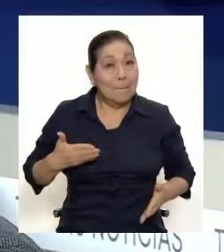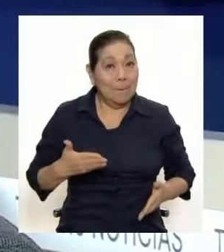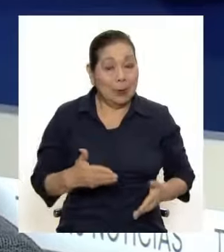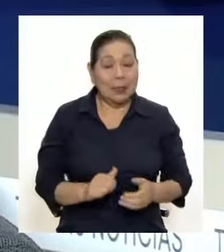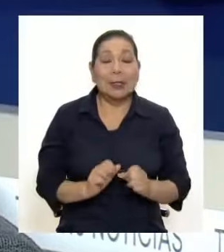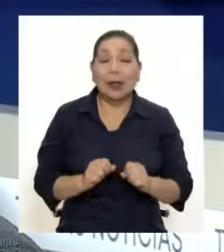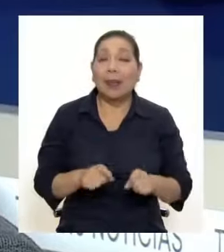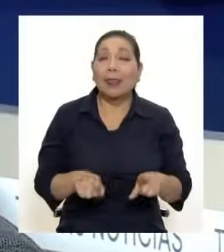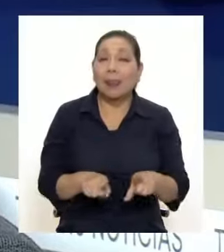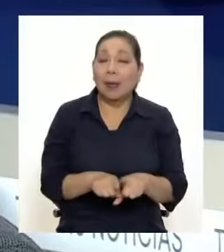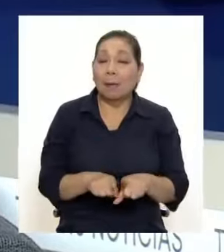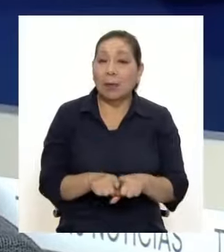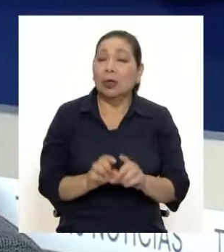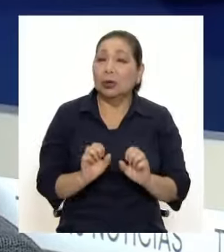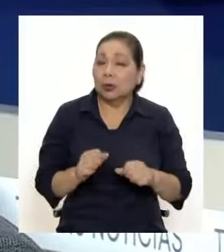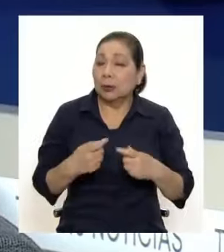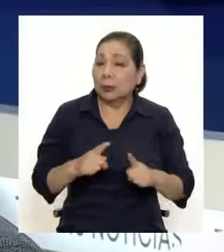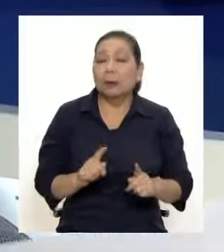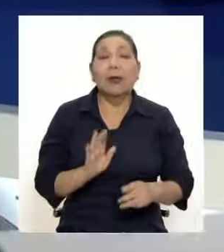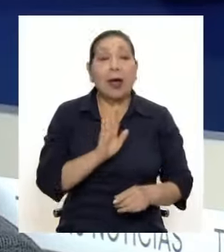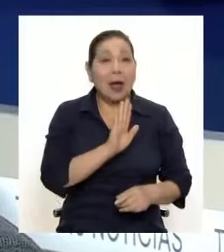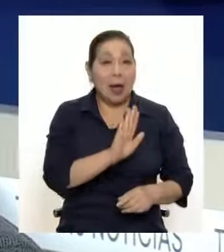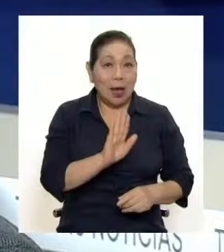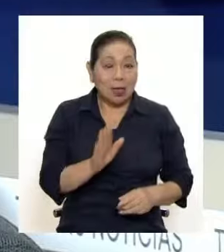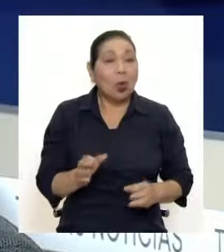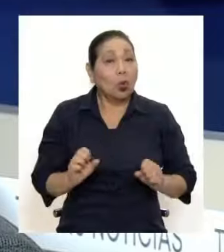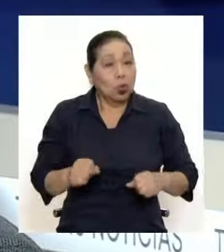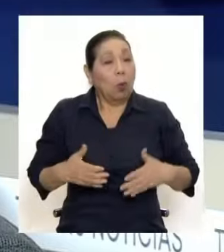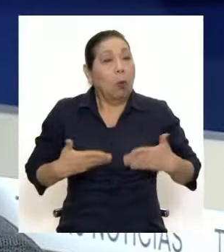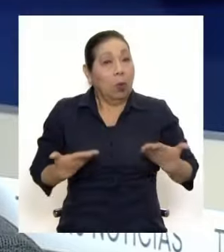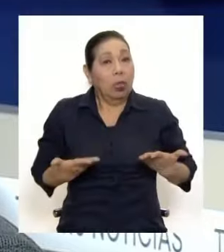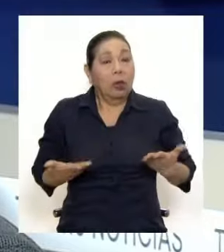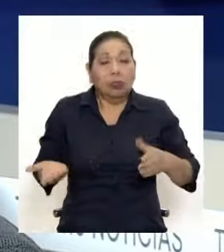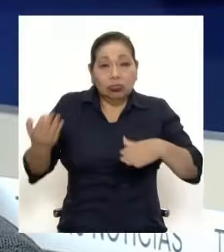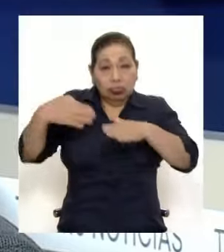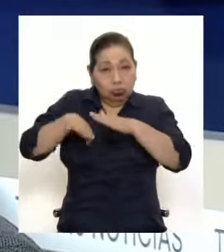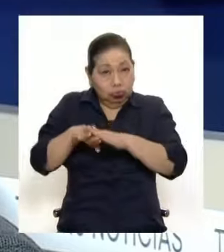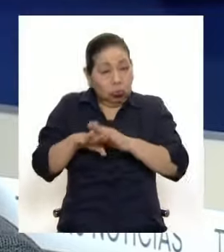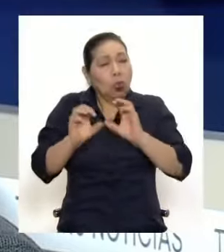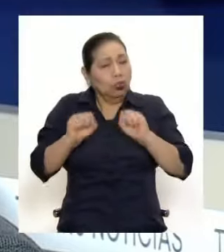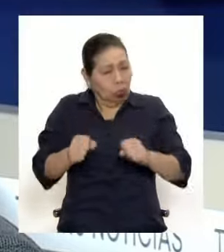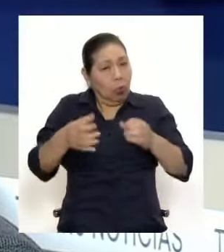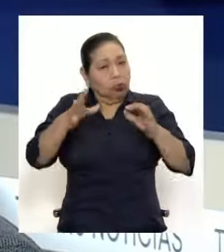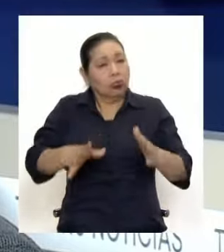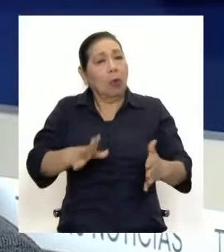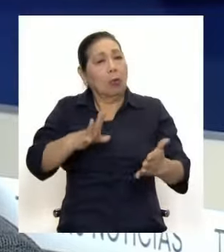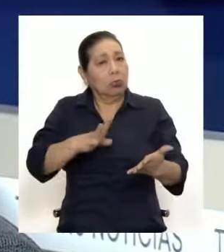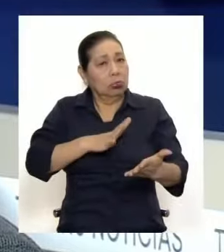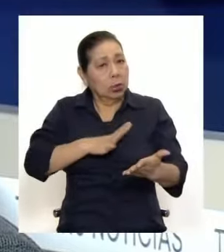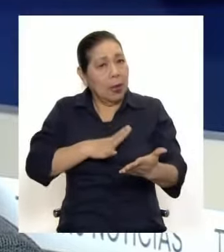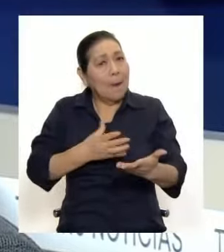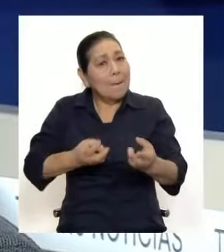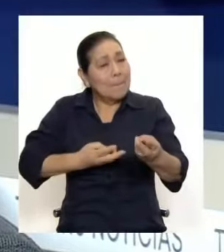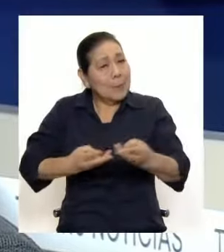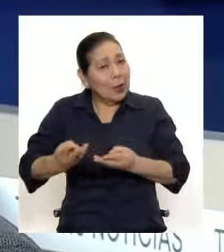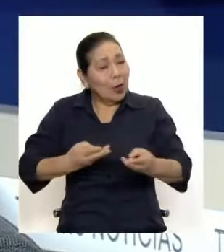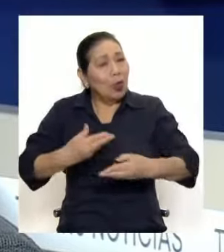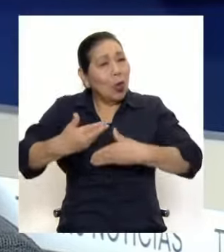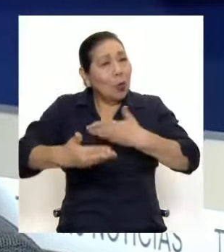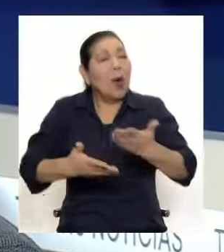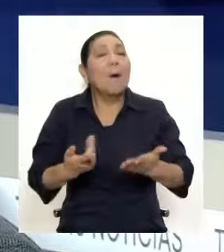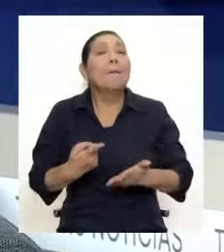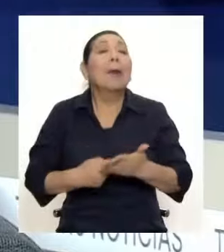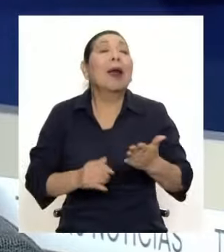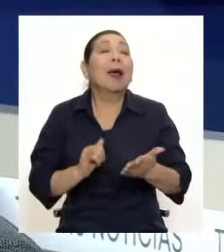artesanales lo cual les permite a ellos poderse insertar de manera formal en los mercados productivos